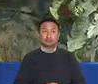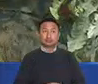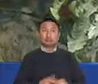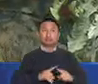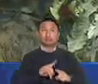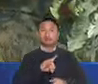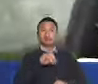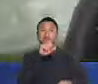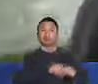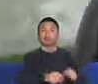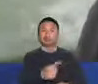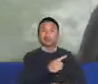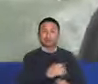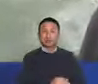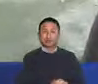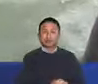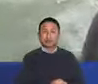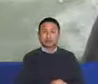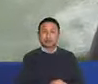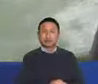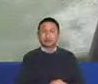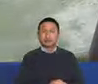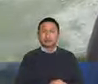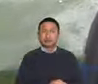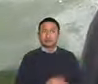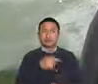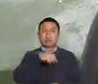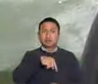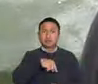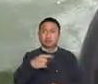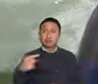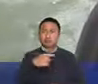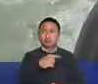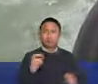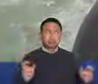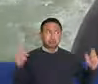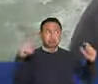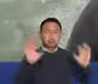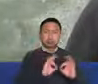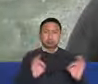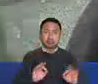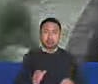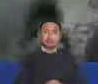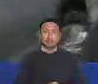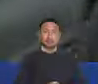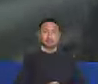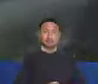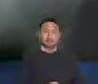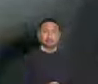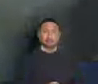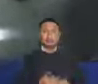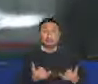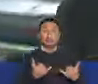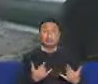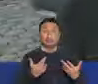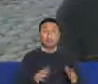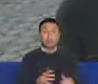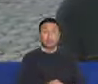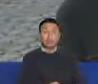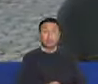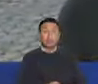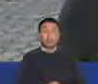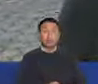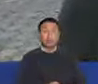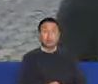mal estado. Ya son tiempos que no viene a poner puente, nos dejaron sacando y dejaron ahí. Hasta ahora nada, o sea, no ponen empeño en